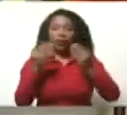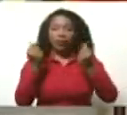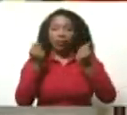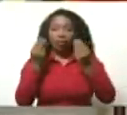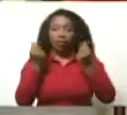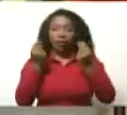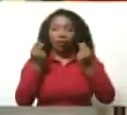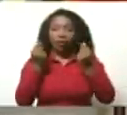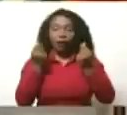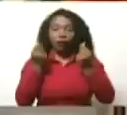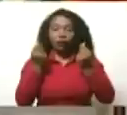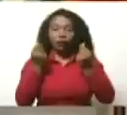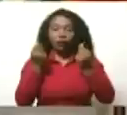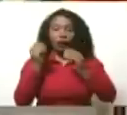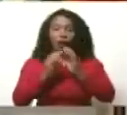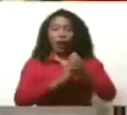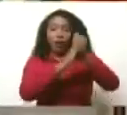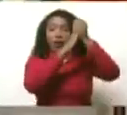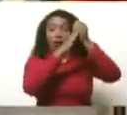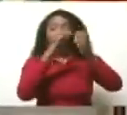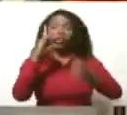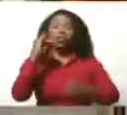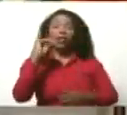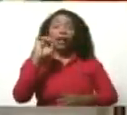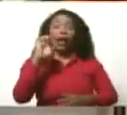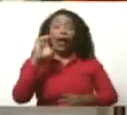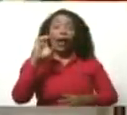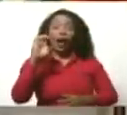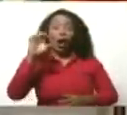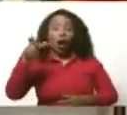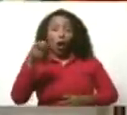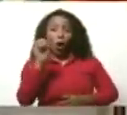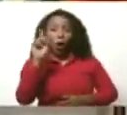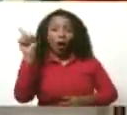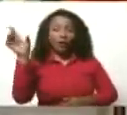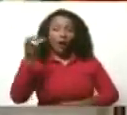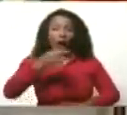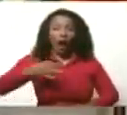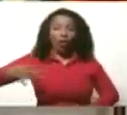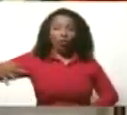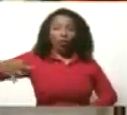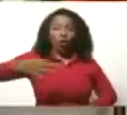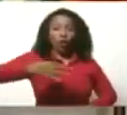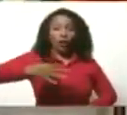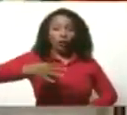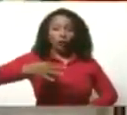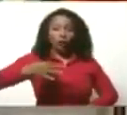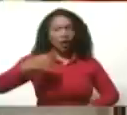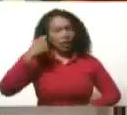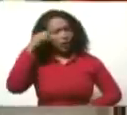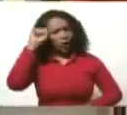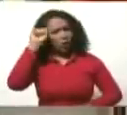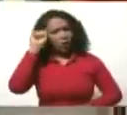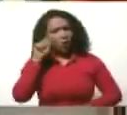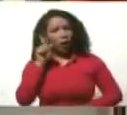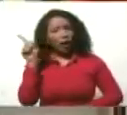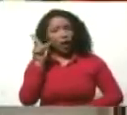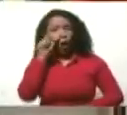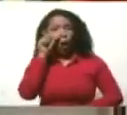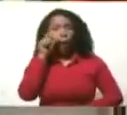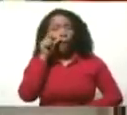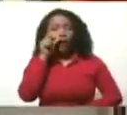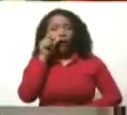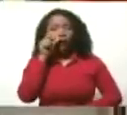capitales liderado por Diego Salazar Carreño en Andorra. Recordemos que Diego Salazar